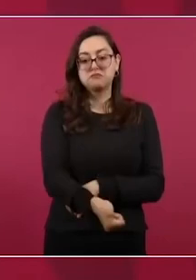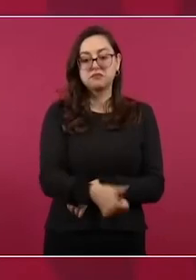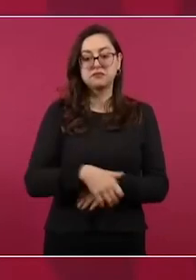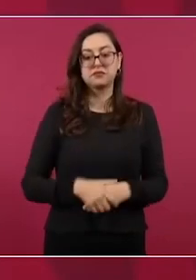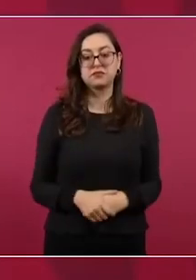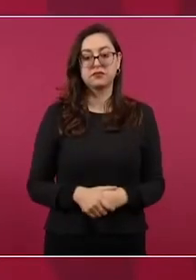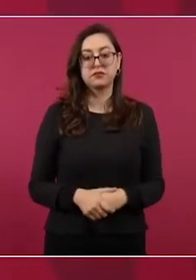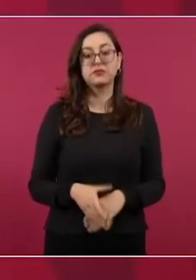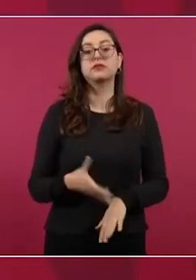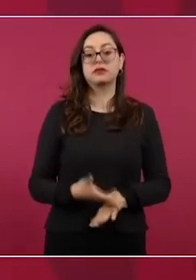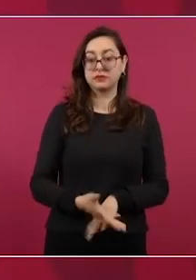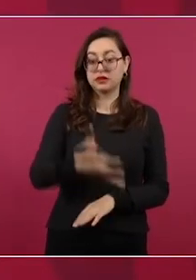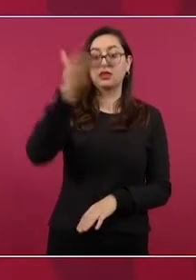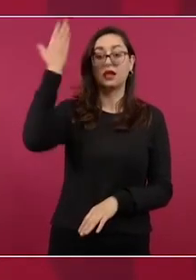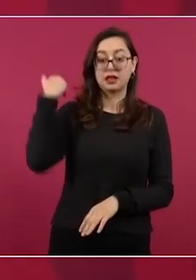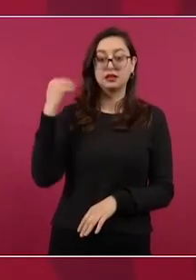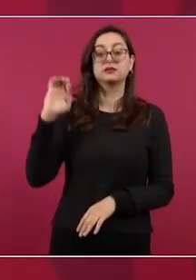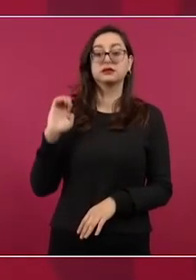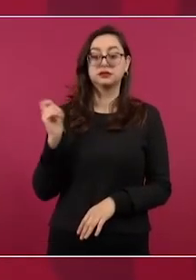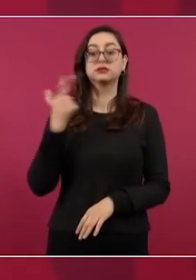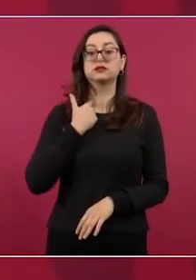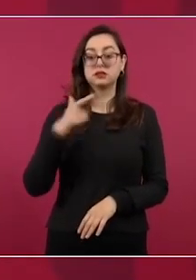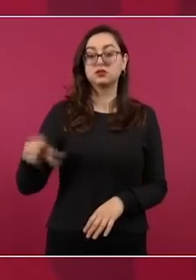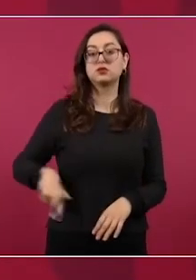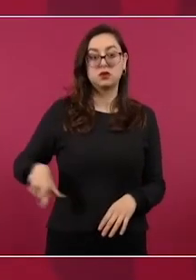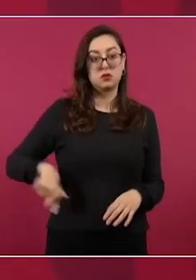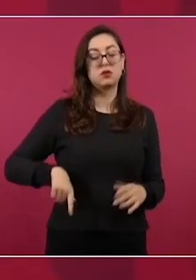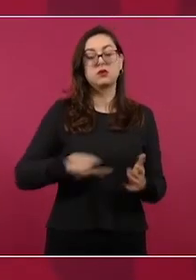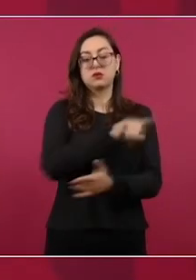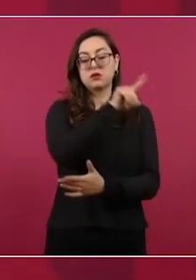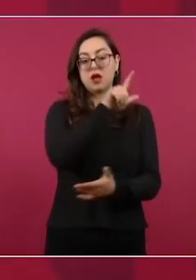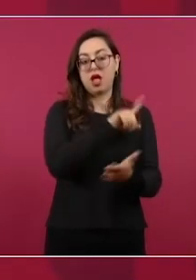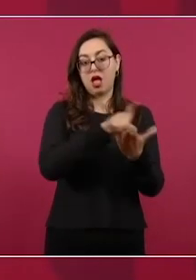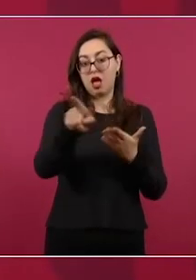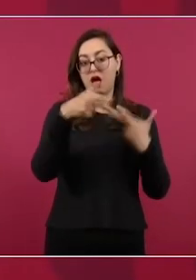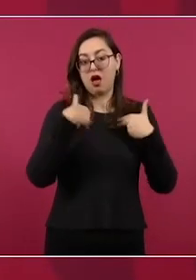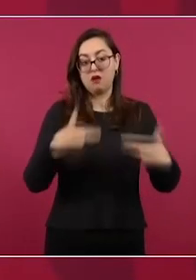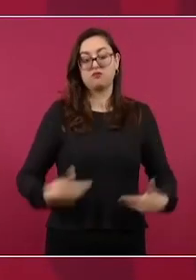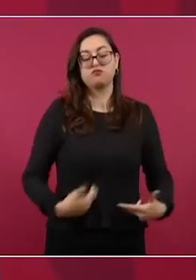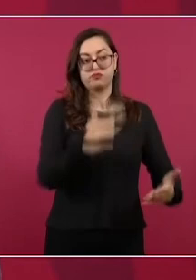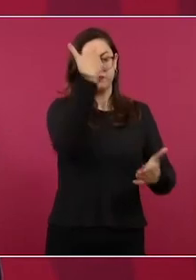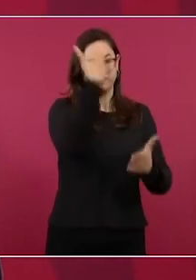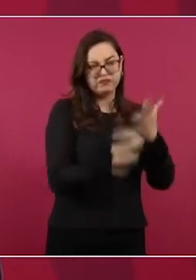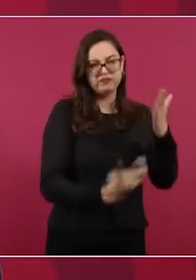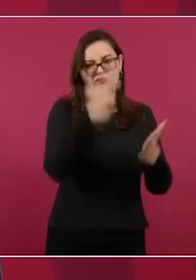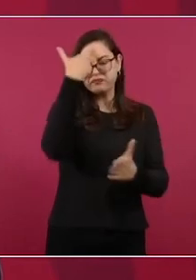no